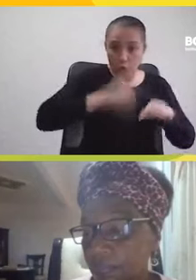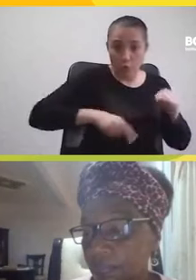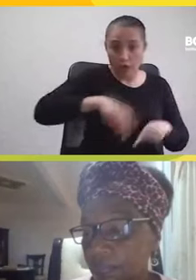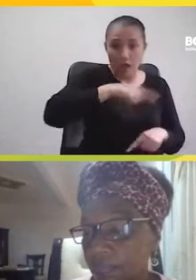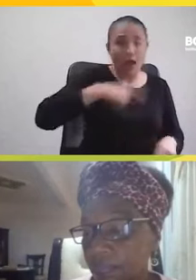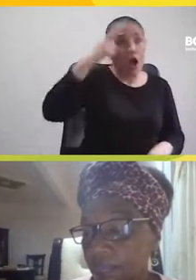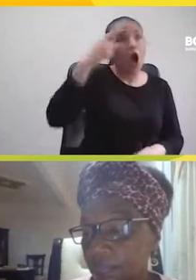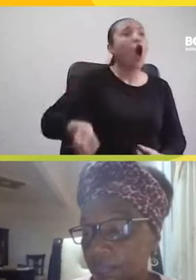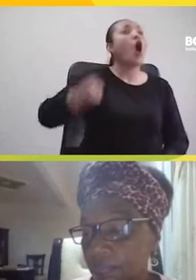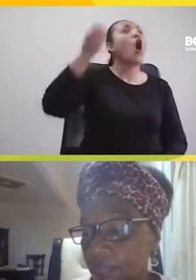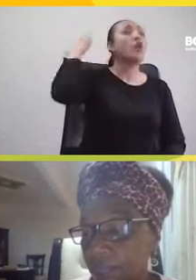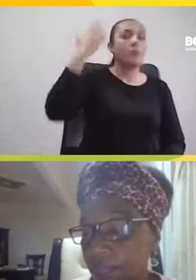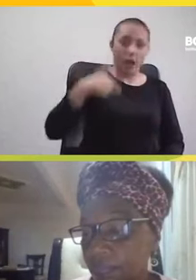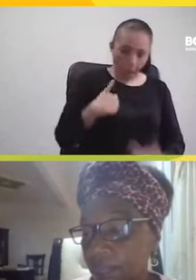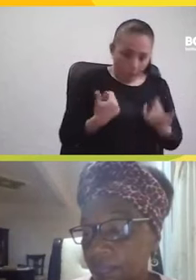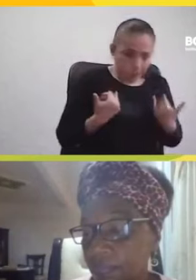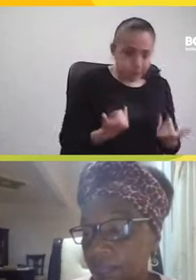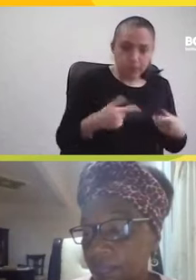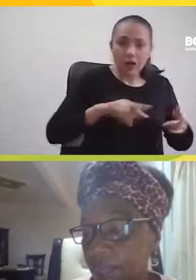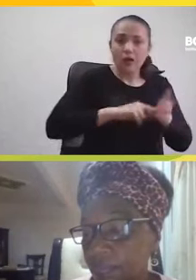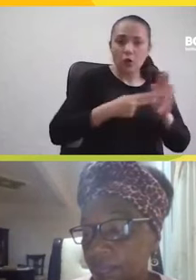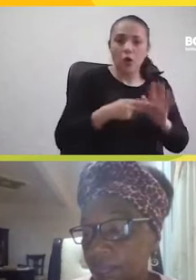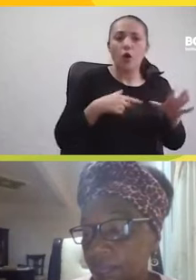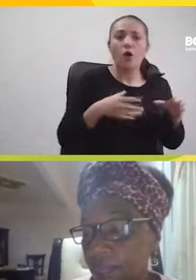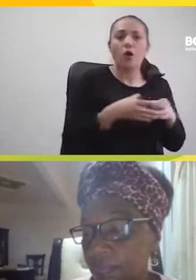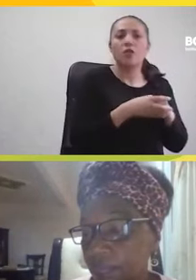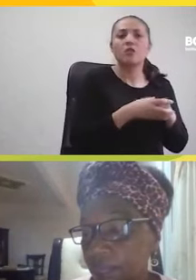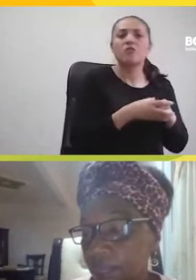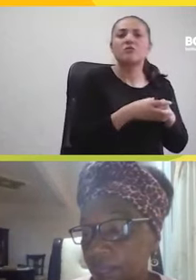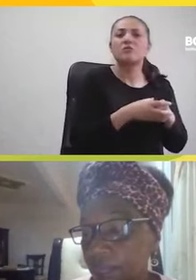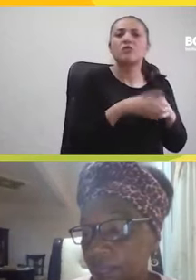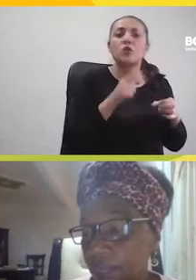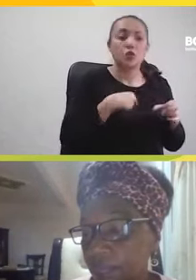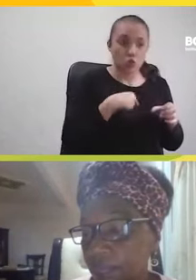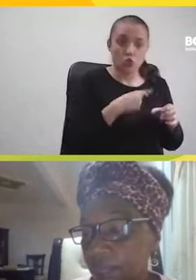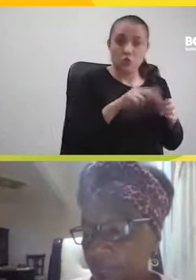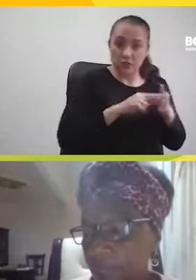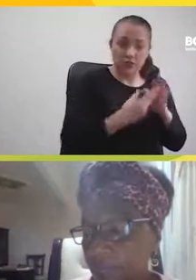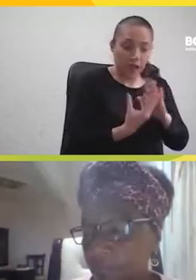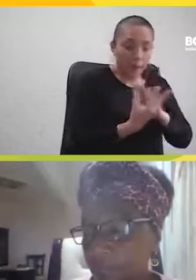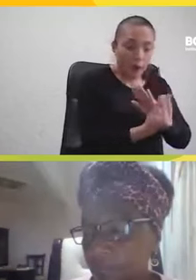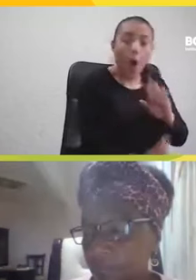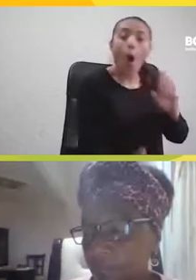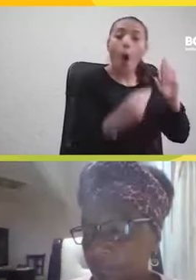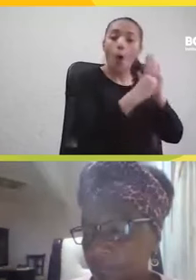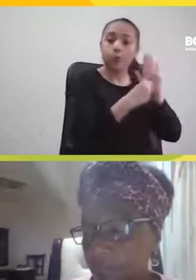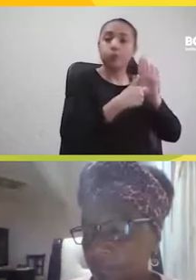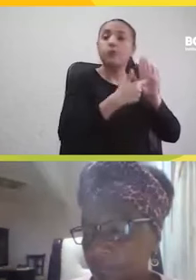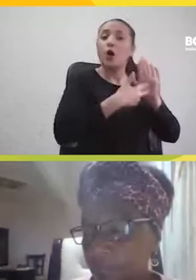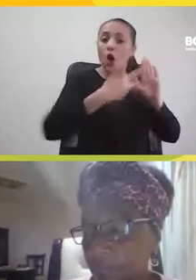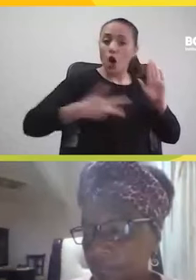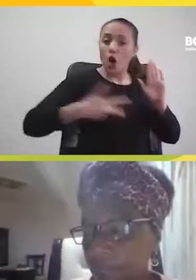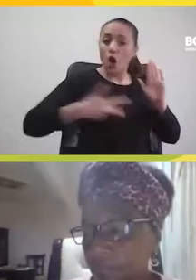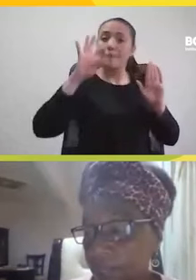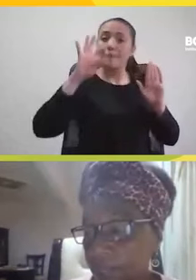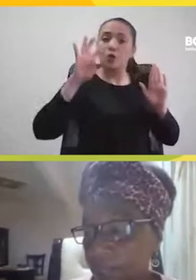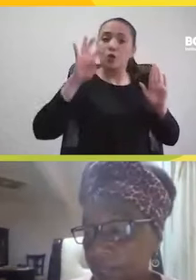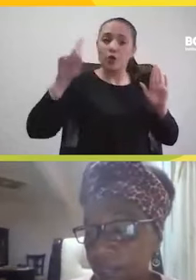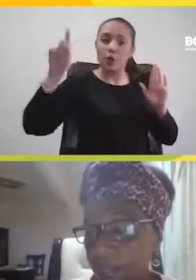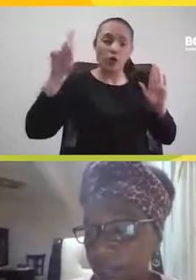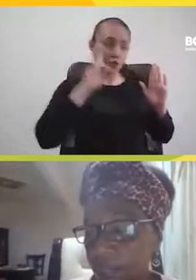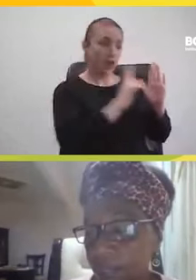que nosotros existimos como pueblo a partir de la Constitución de 1991. Antes no existíamos